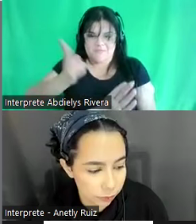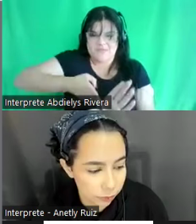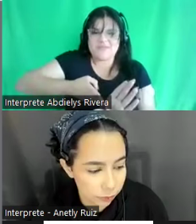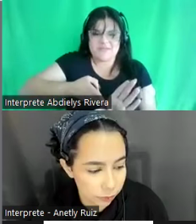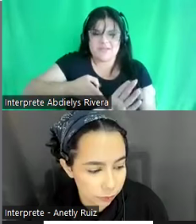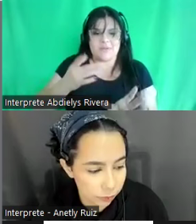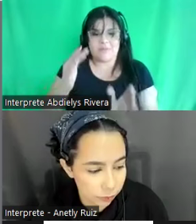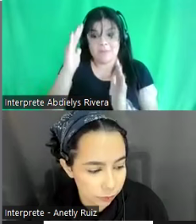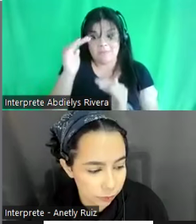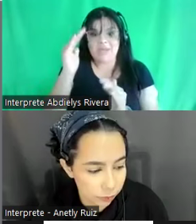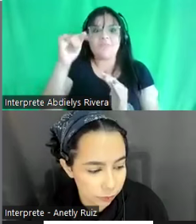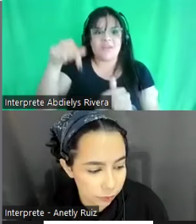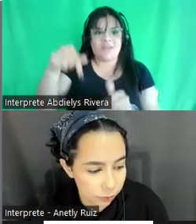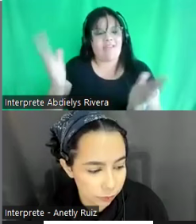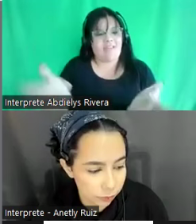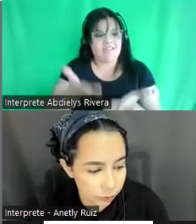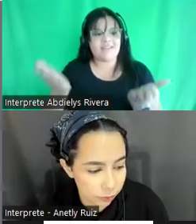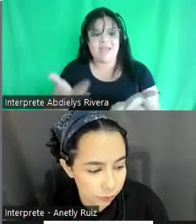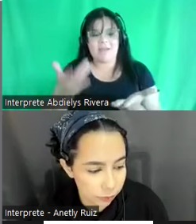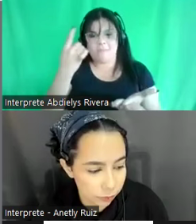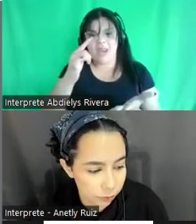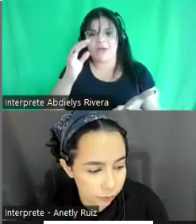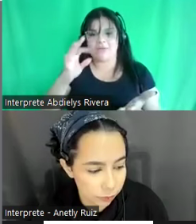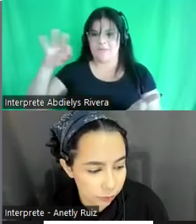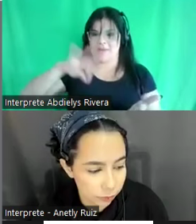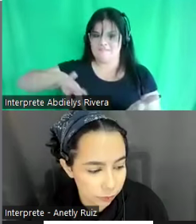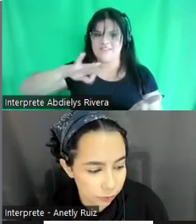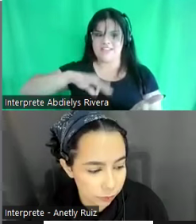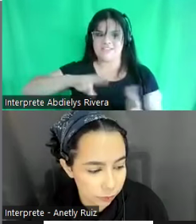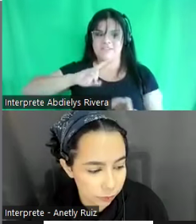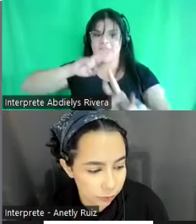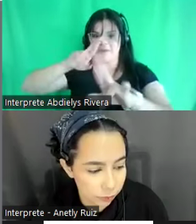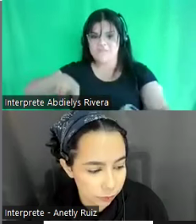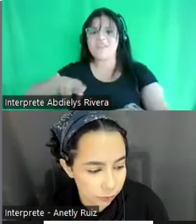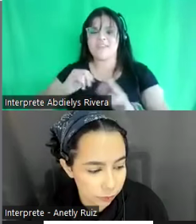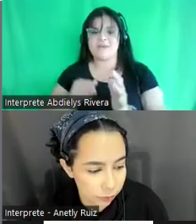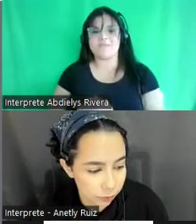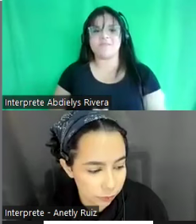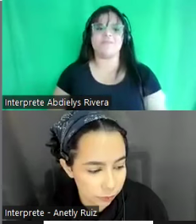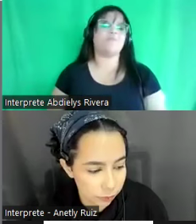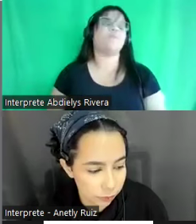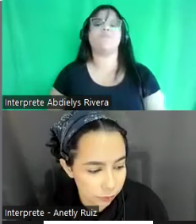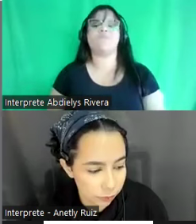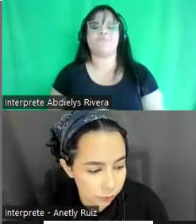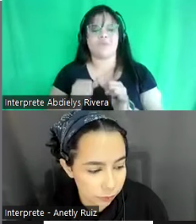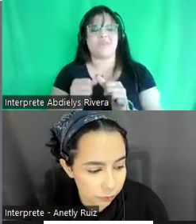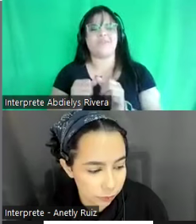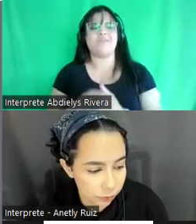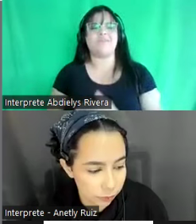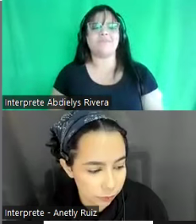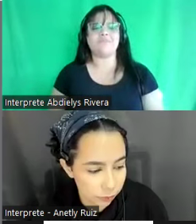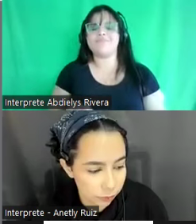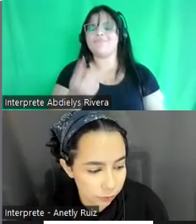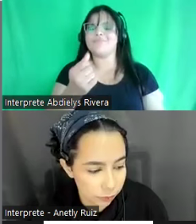aquí para que se pueda beneficiar de la respuesta del caso que nos presenta. Continúo. Es una fémina